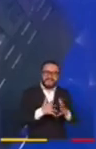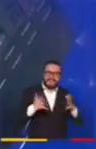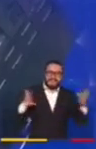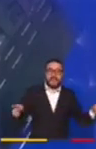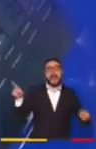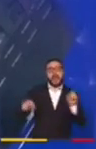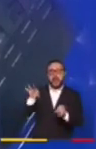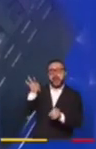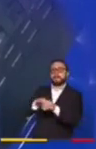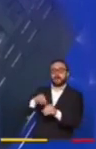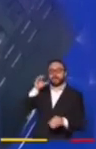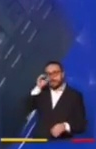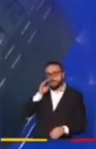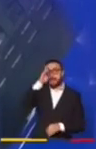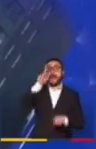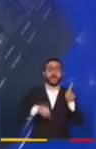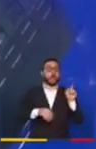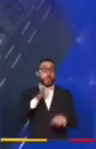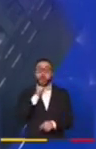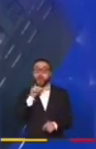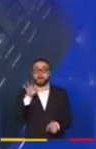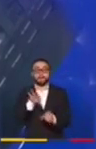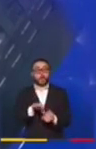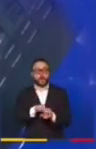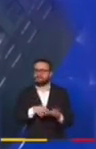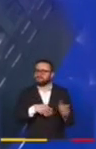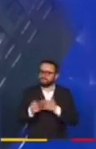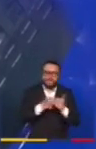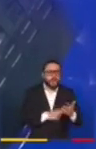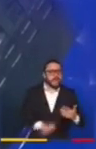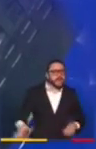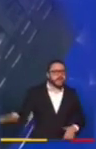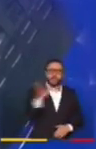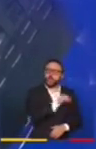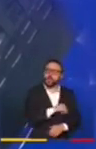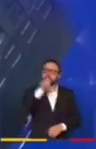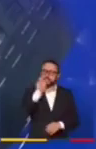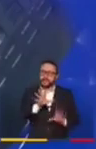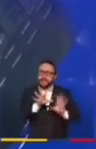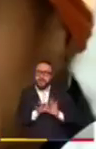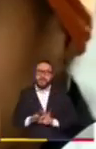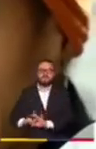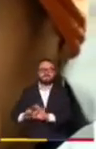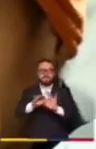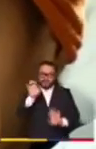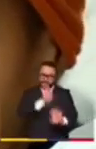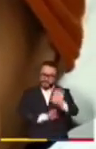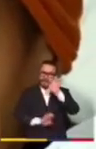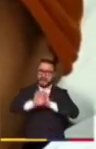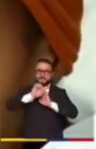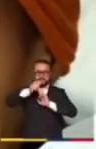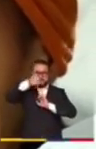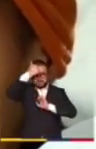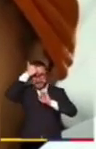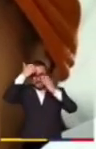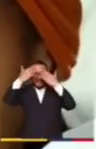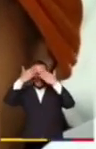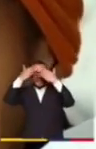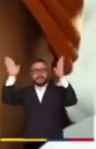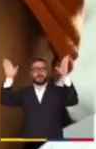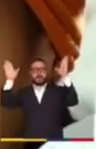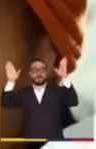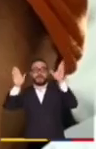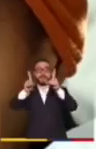por Petro como de los que no votaron, porque se trata de defender el principio democrático de la